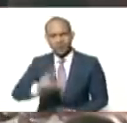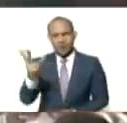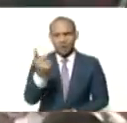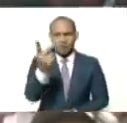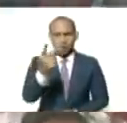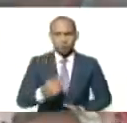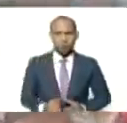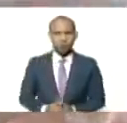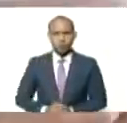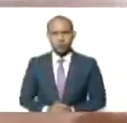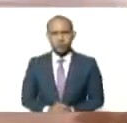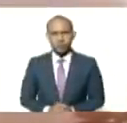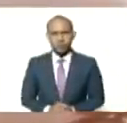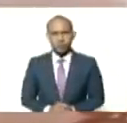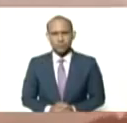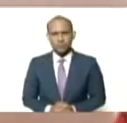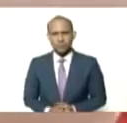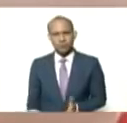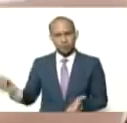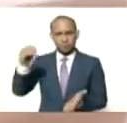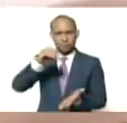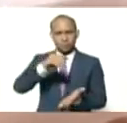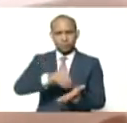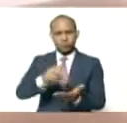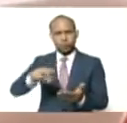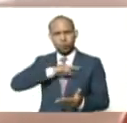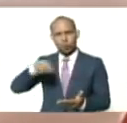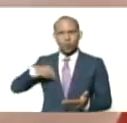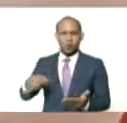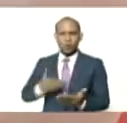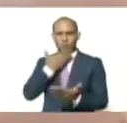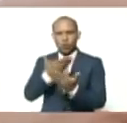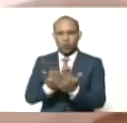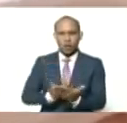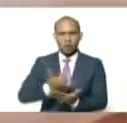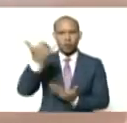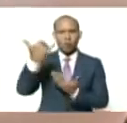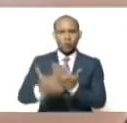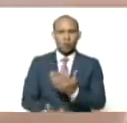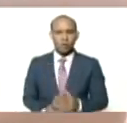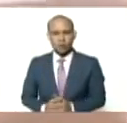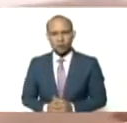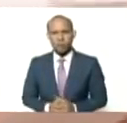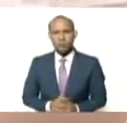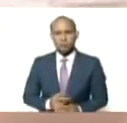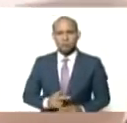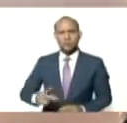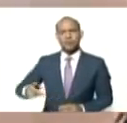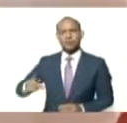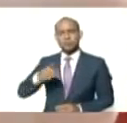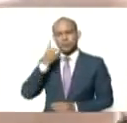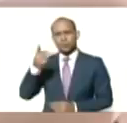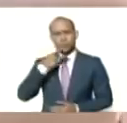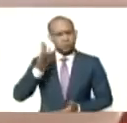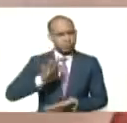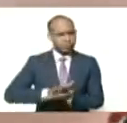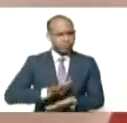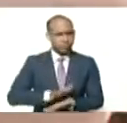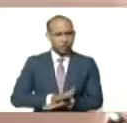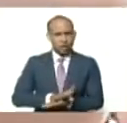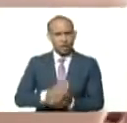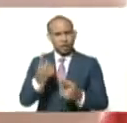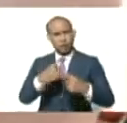Segundo, reafirmamos nuestro proyecto político con un profundo carácter pacífico, sin